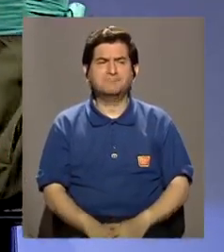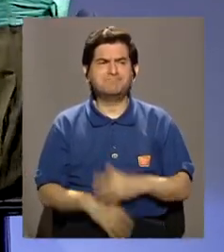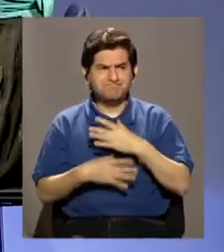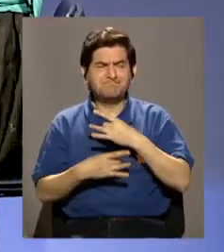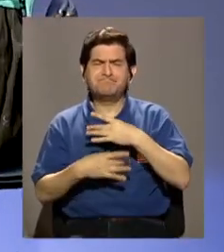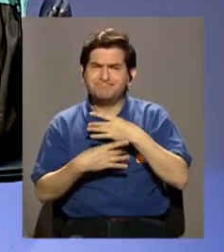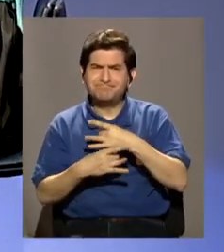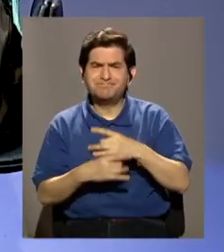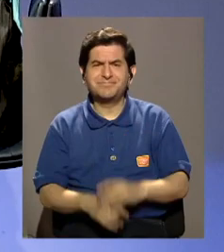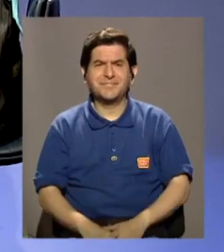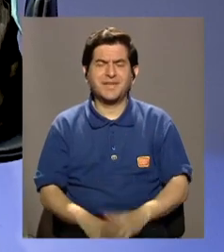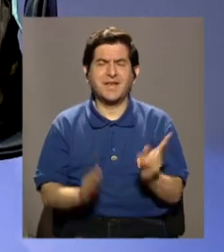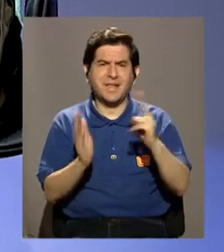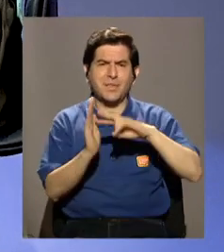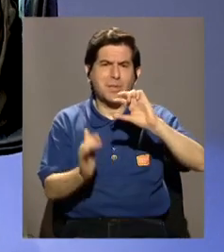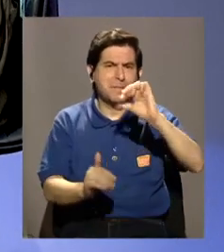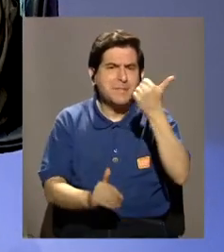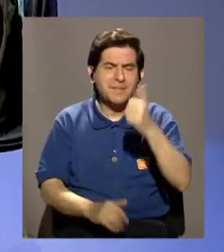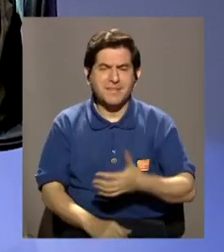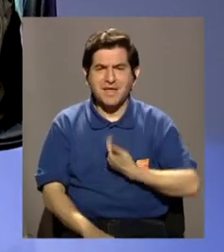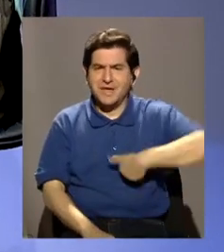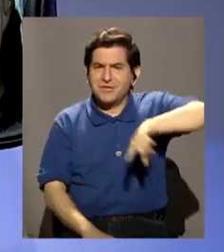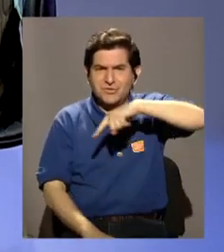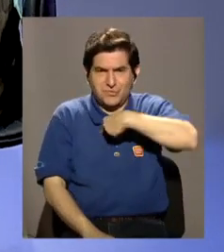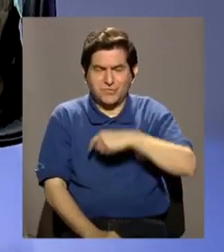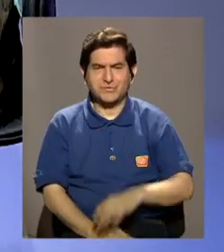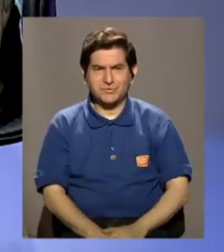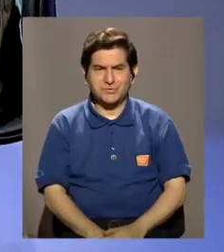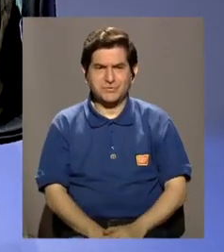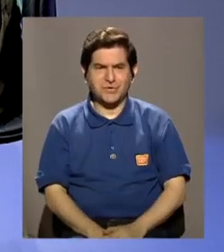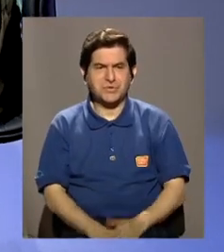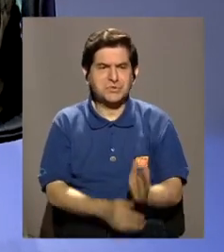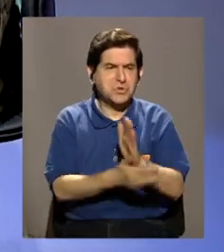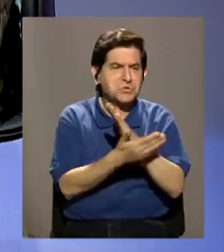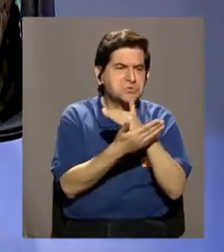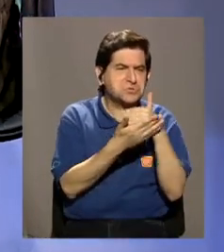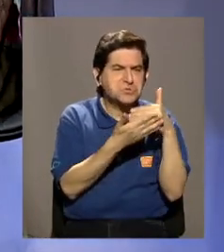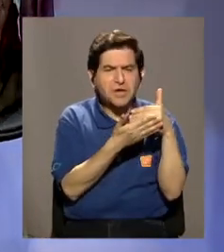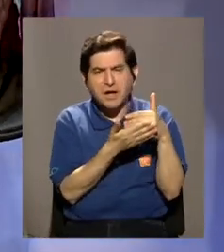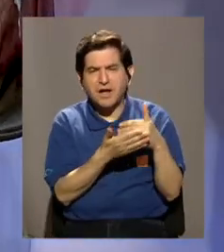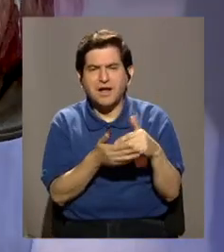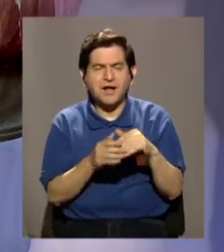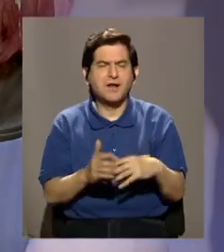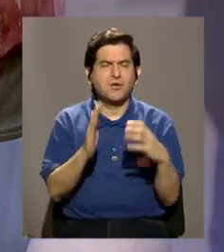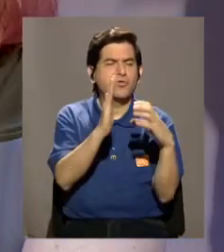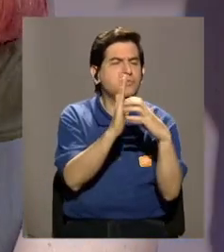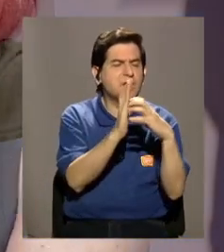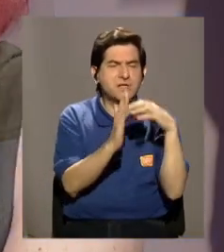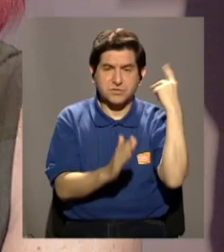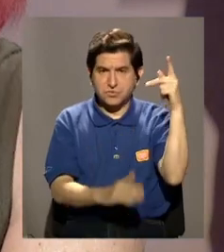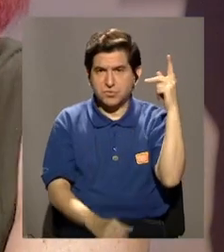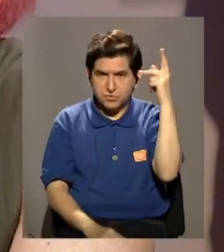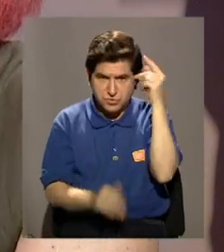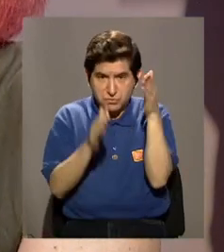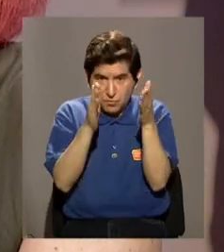digamos en el 2010 nosotros tomamos algunos textos de políticos que